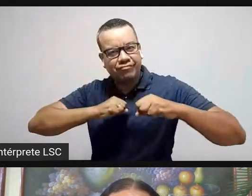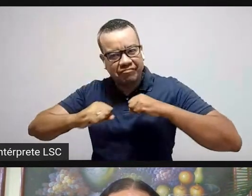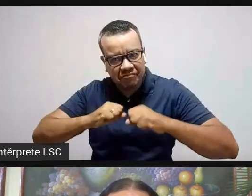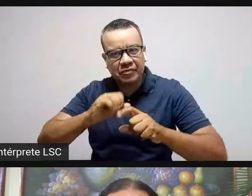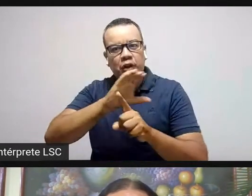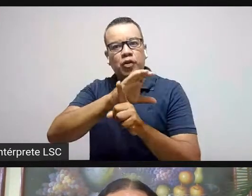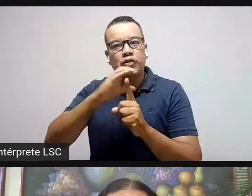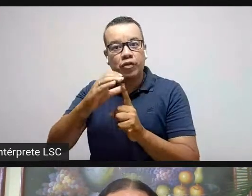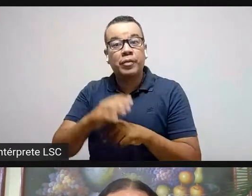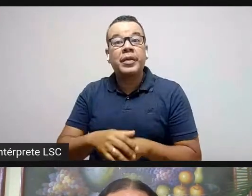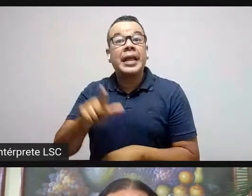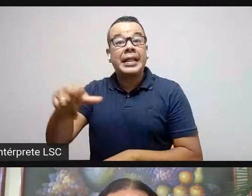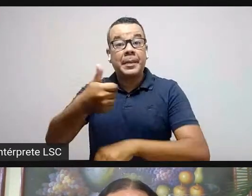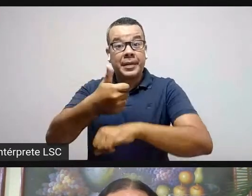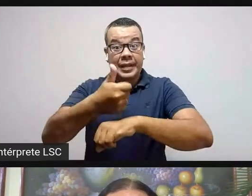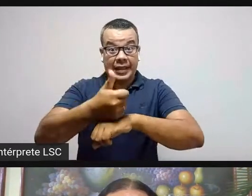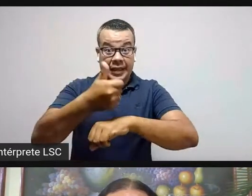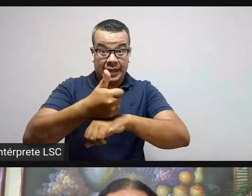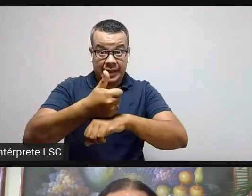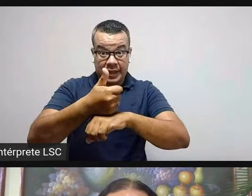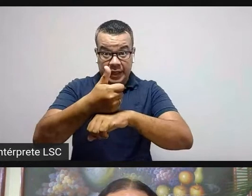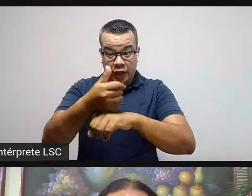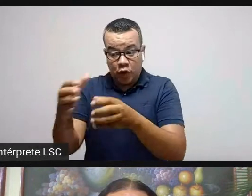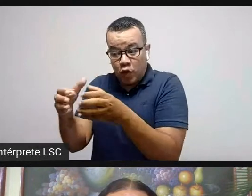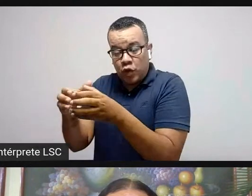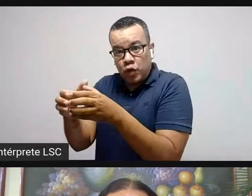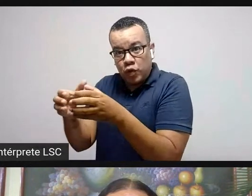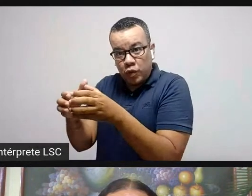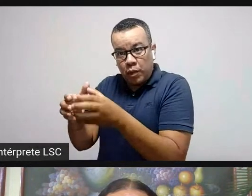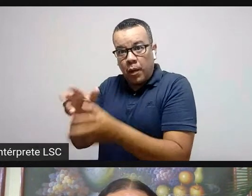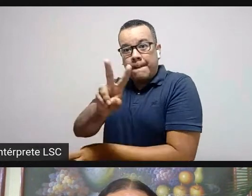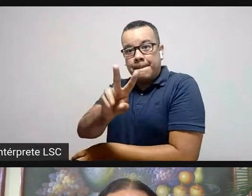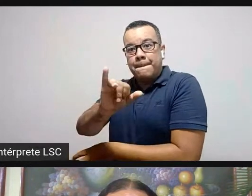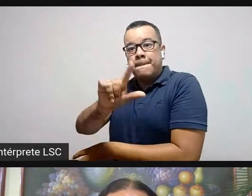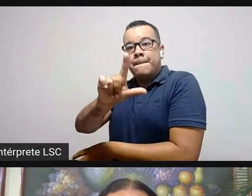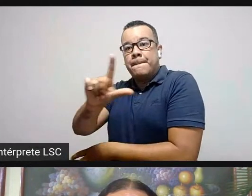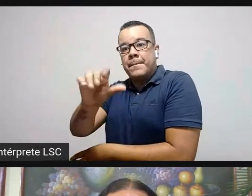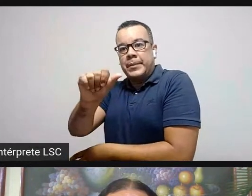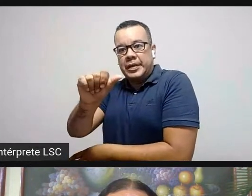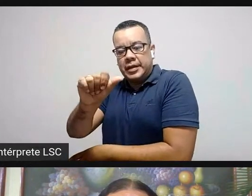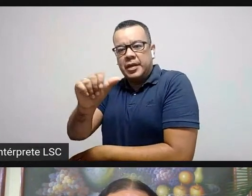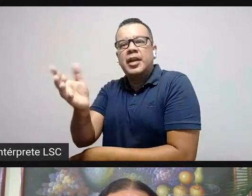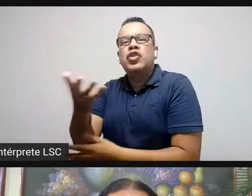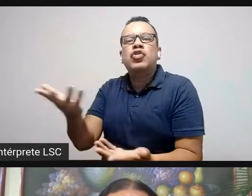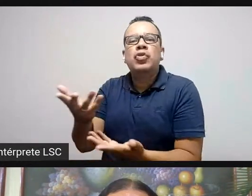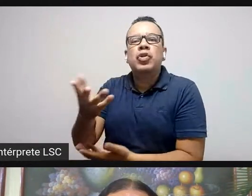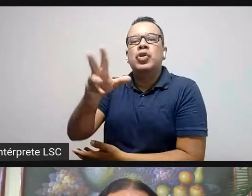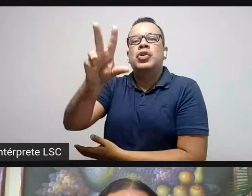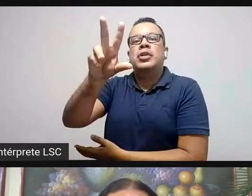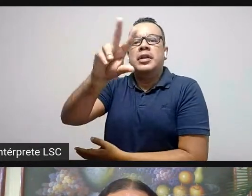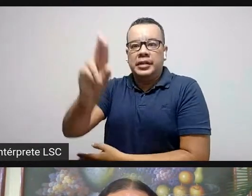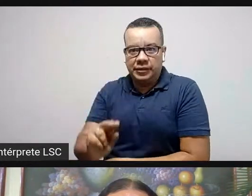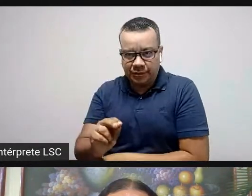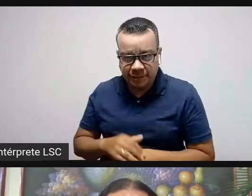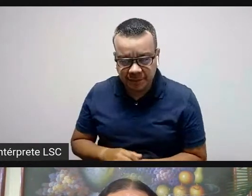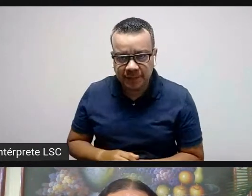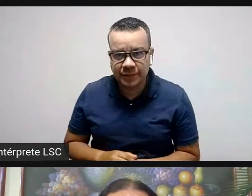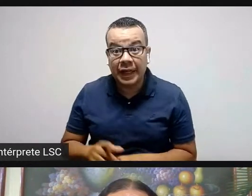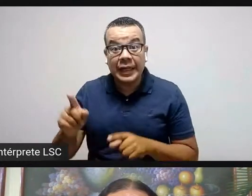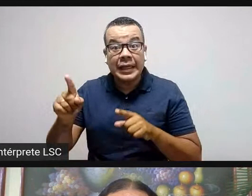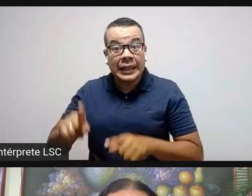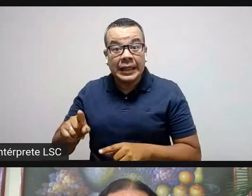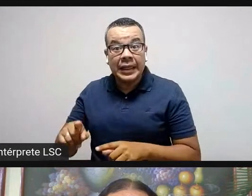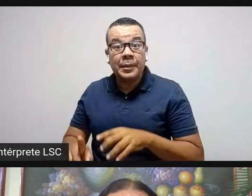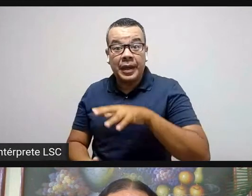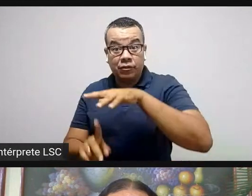director del colectivo Villa Gallinazo, espacio para el arte y la cultura en Risaralda, fundador y miembro del comité